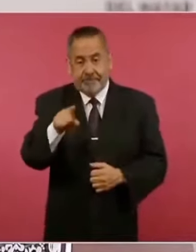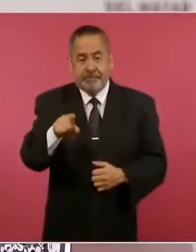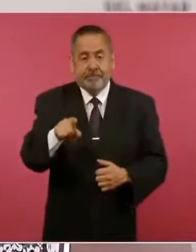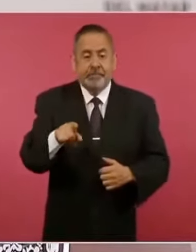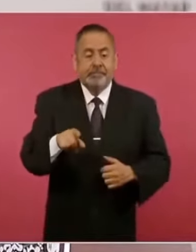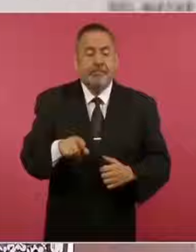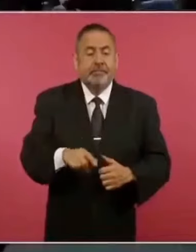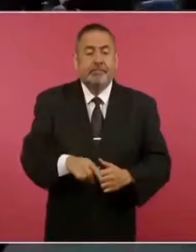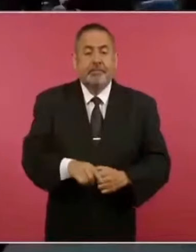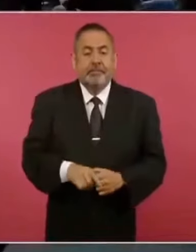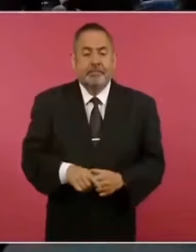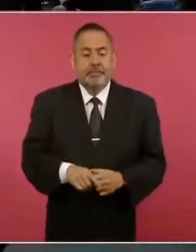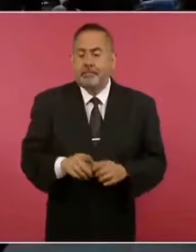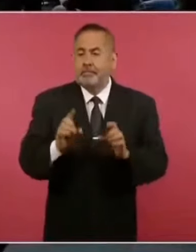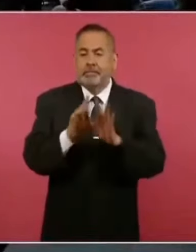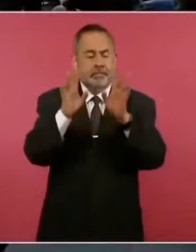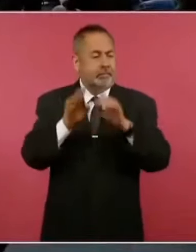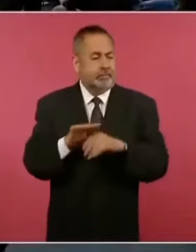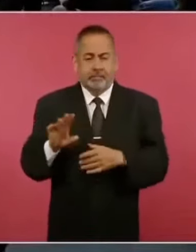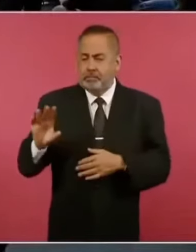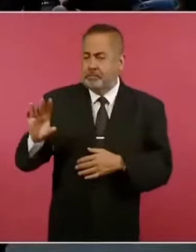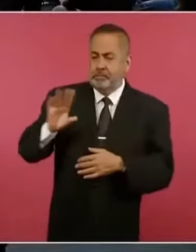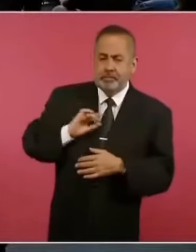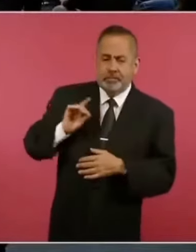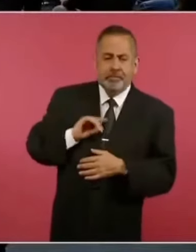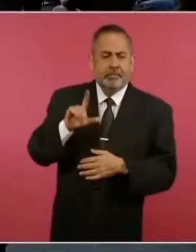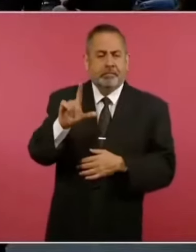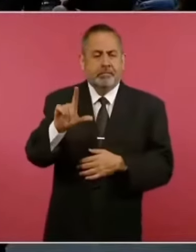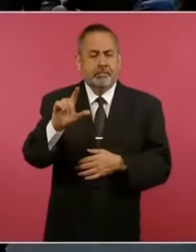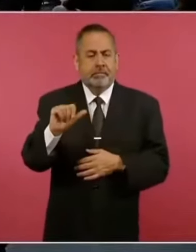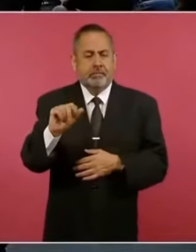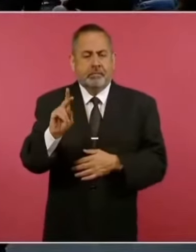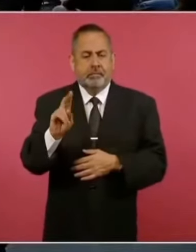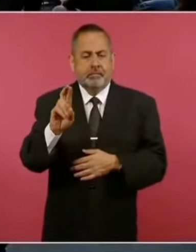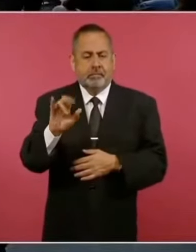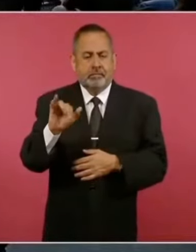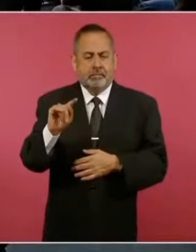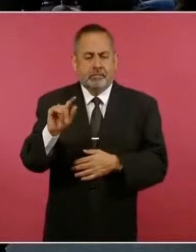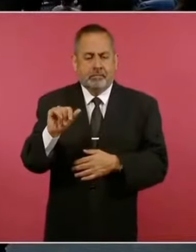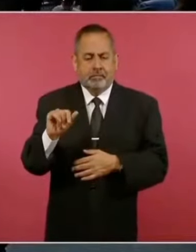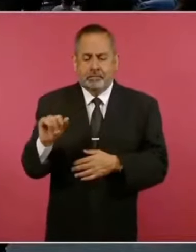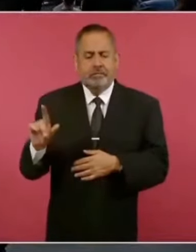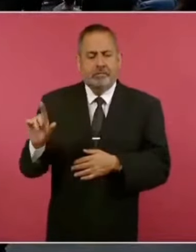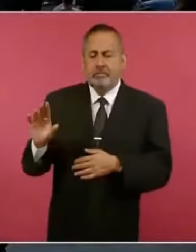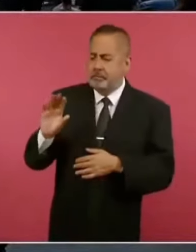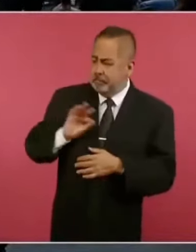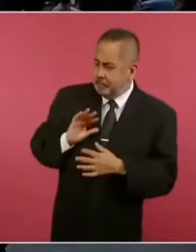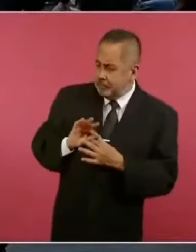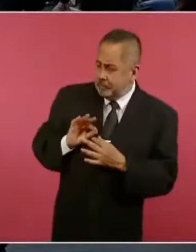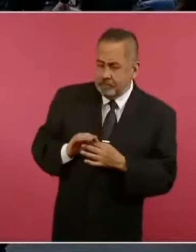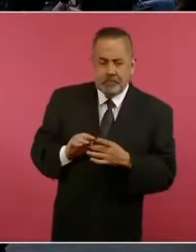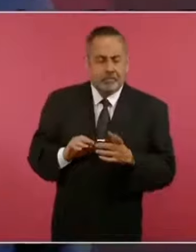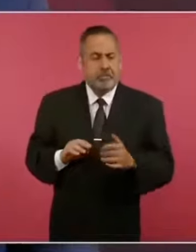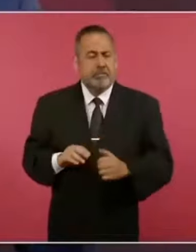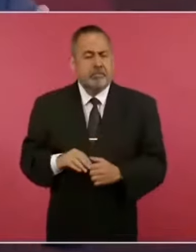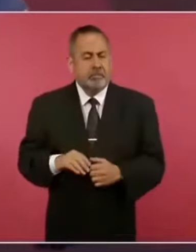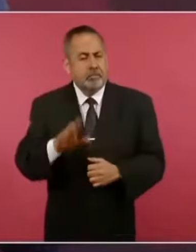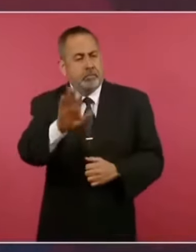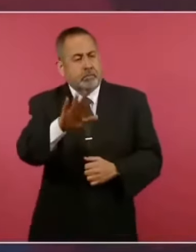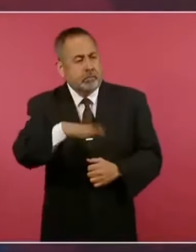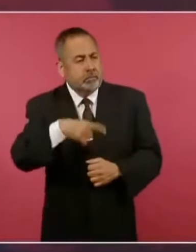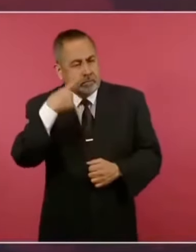anoche de repente me dice este Laurita Laura este